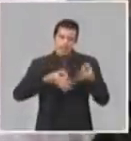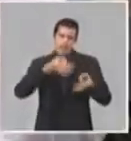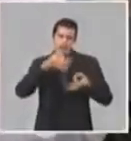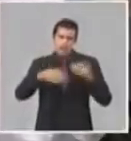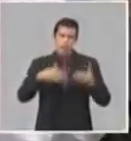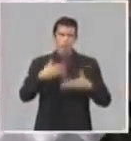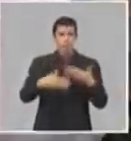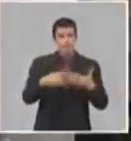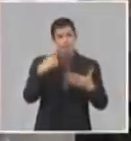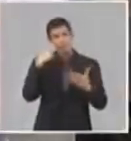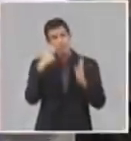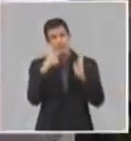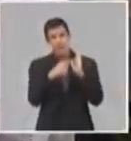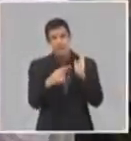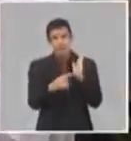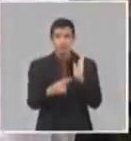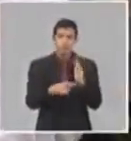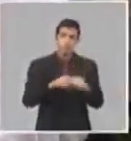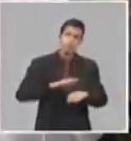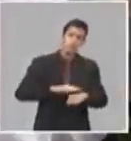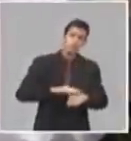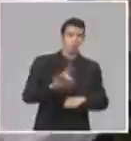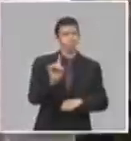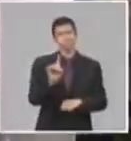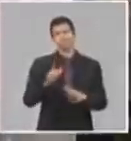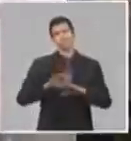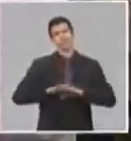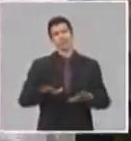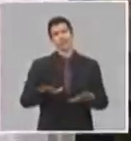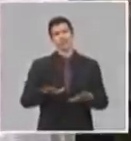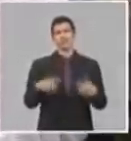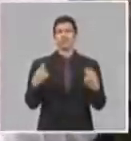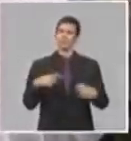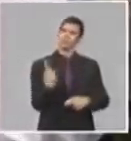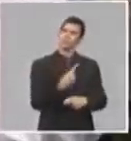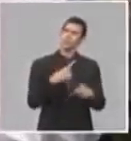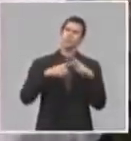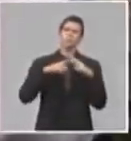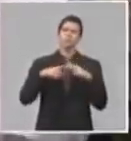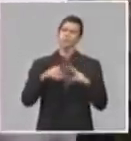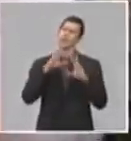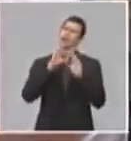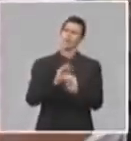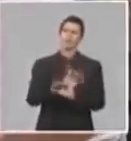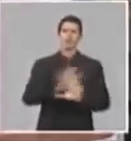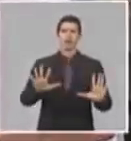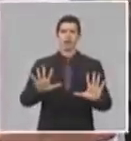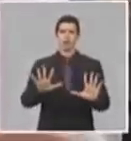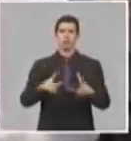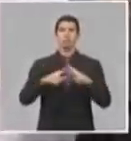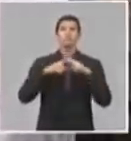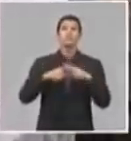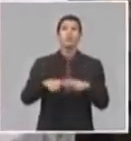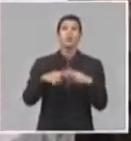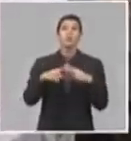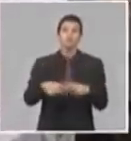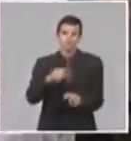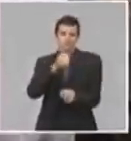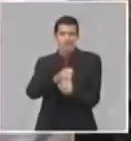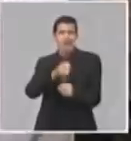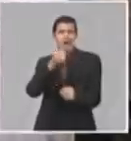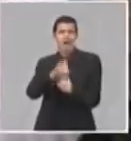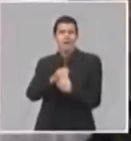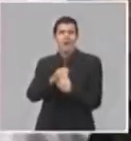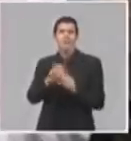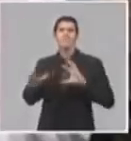nuestro socialismo, dentro de nuestro modelo económico, con lo que ya tenemos aprobado en los lineamientos, y existen alternativas que nos permiten